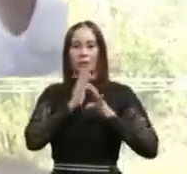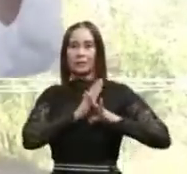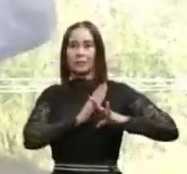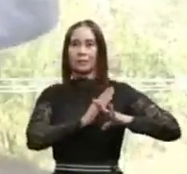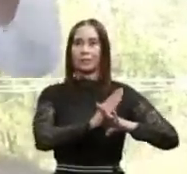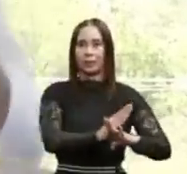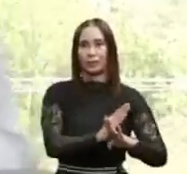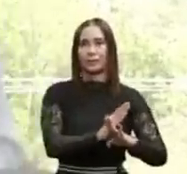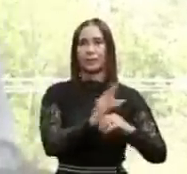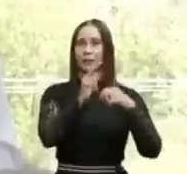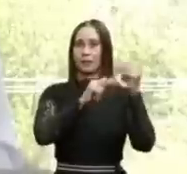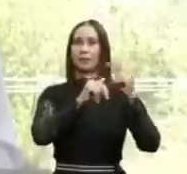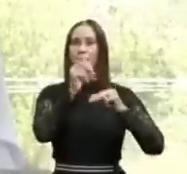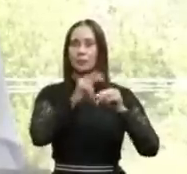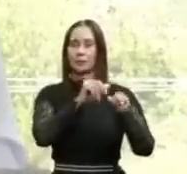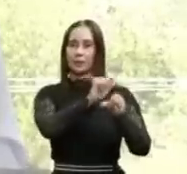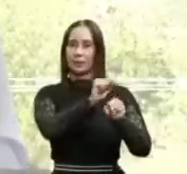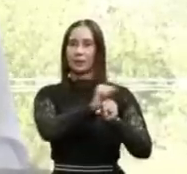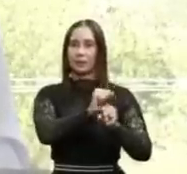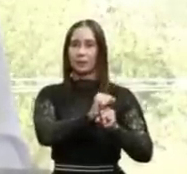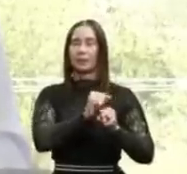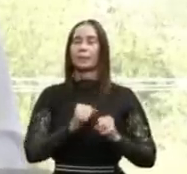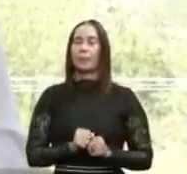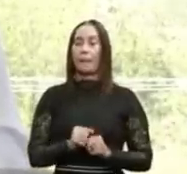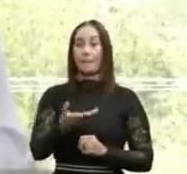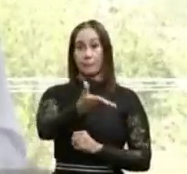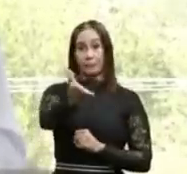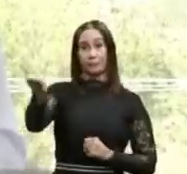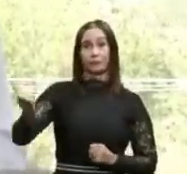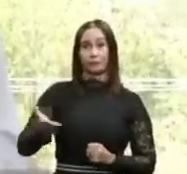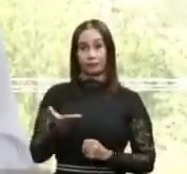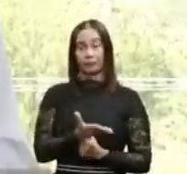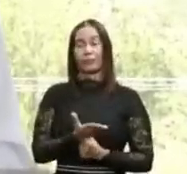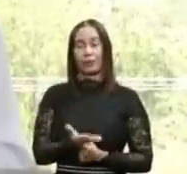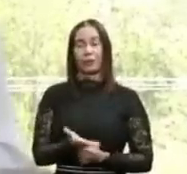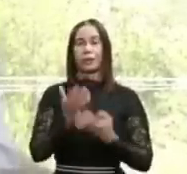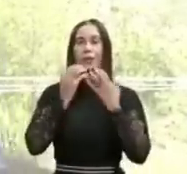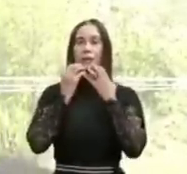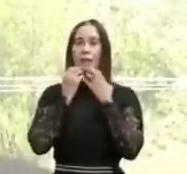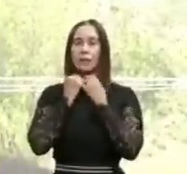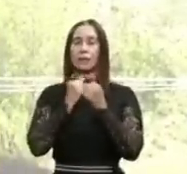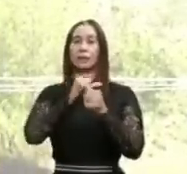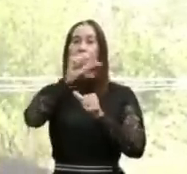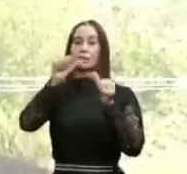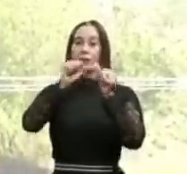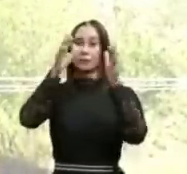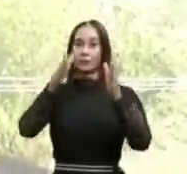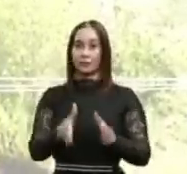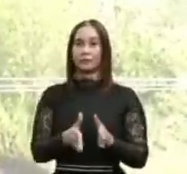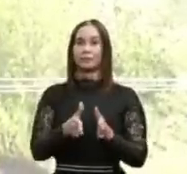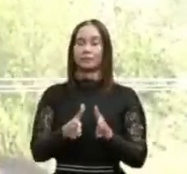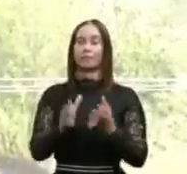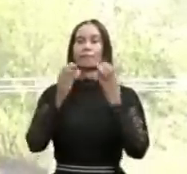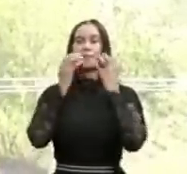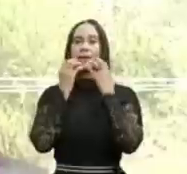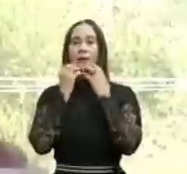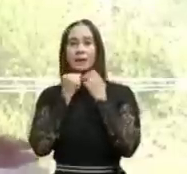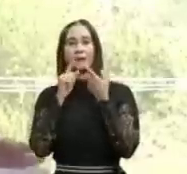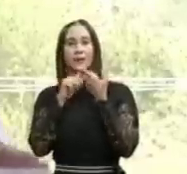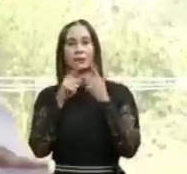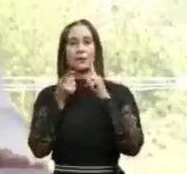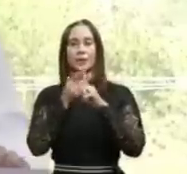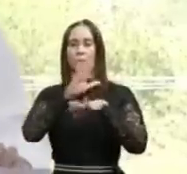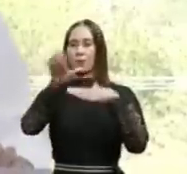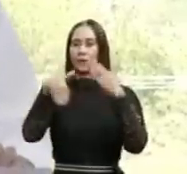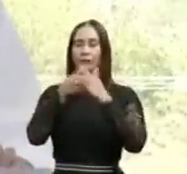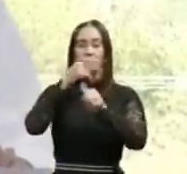y oponerse a todo. Y ustedes, queridos azuanos, y queridos amigos de